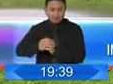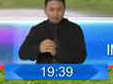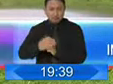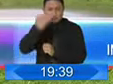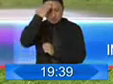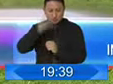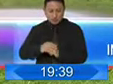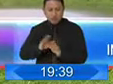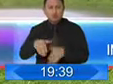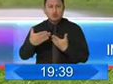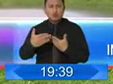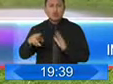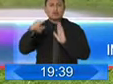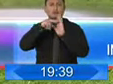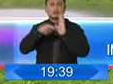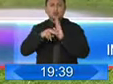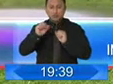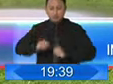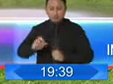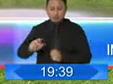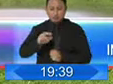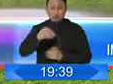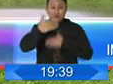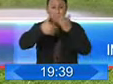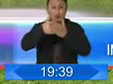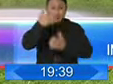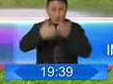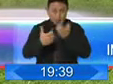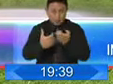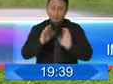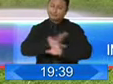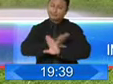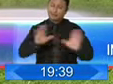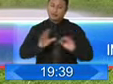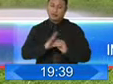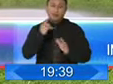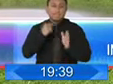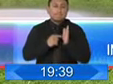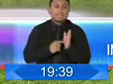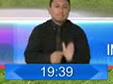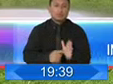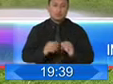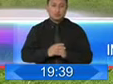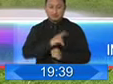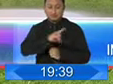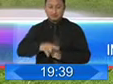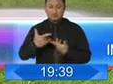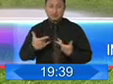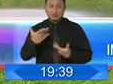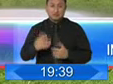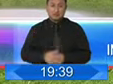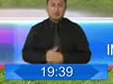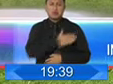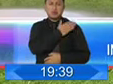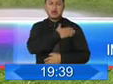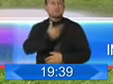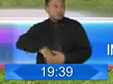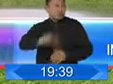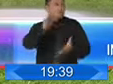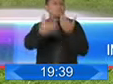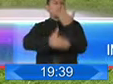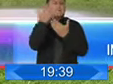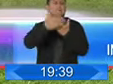de montaña para prevenir cualquier tipo de accidentes o incidentes. En este caso, el exceso de confianza es una de las falencias